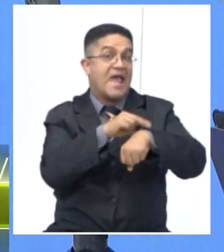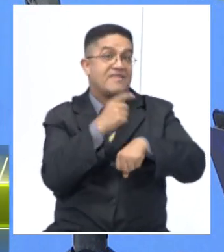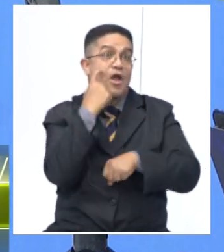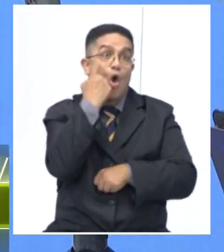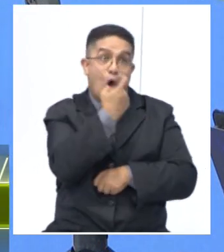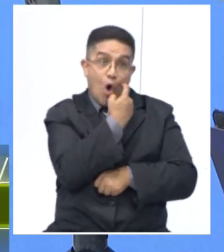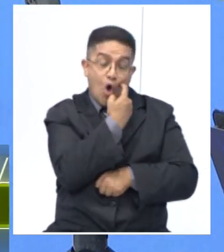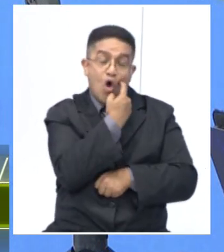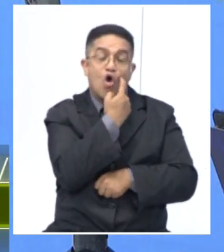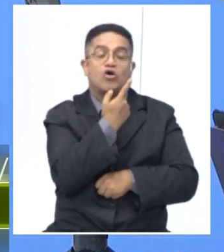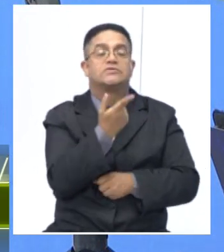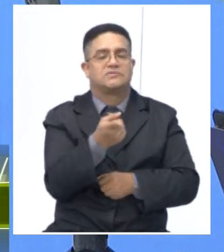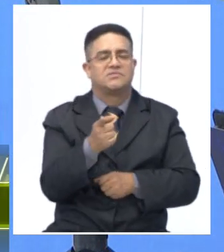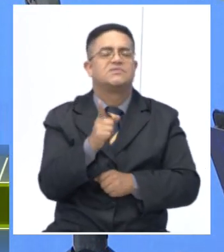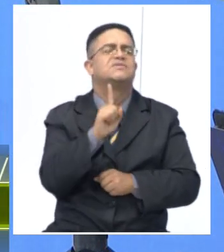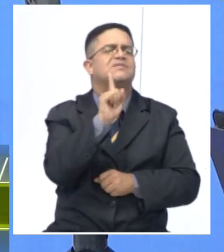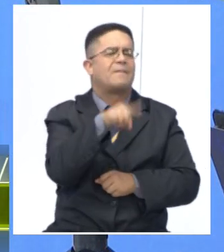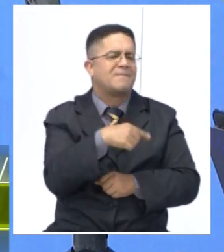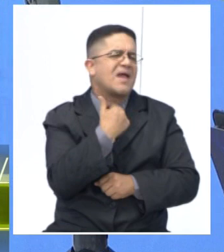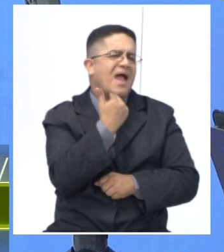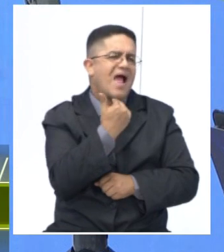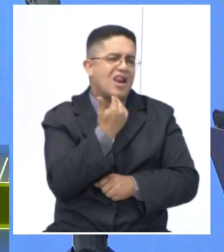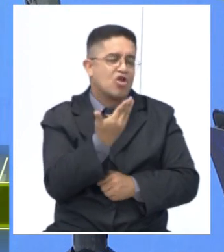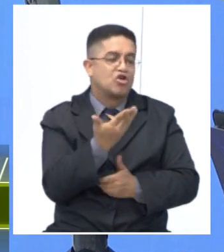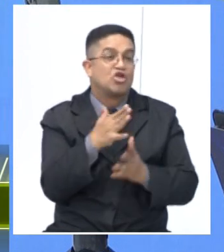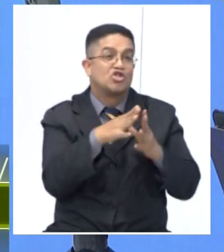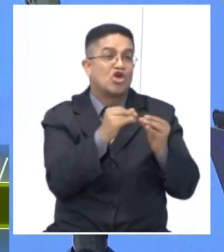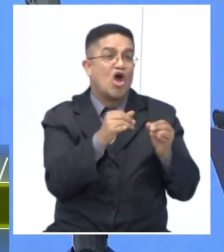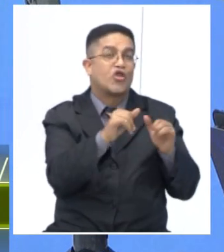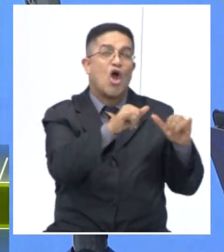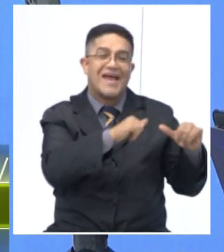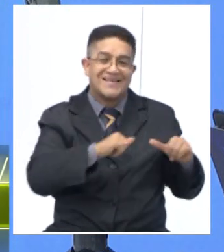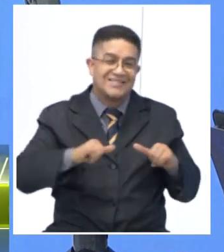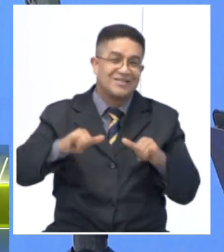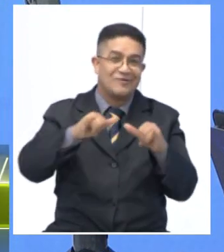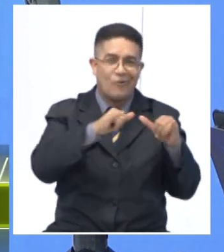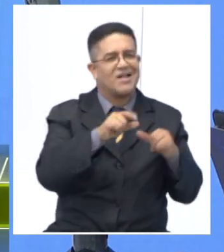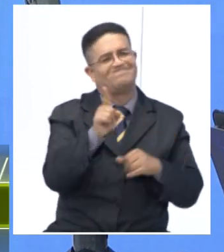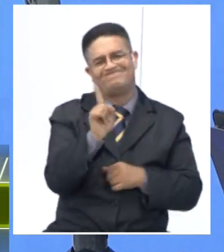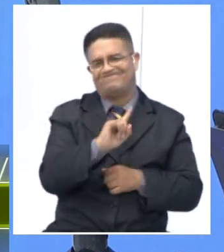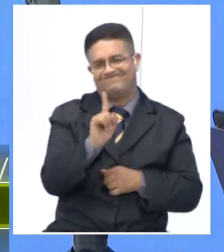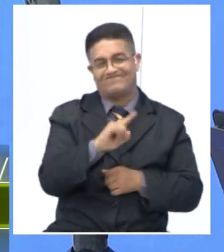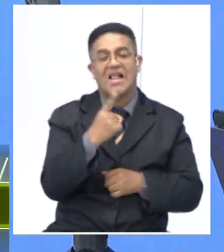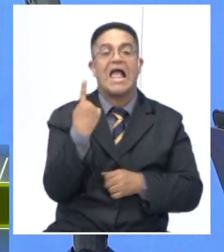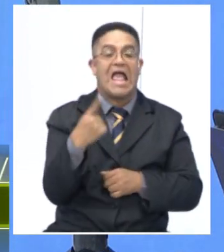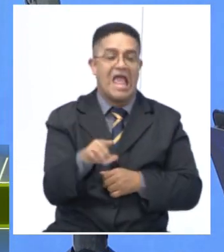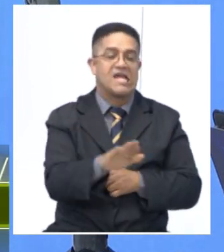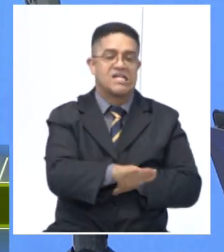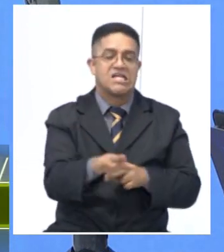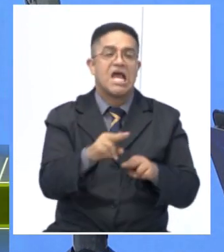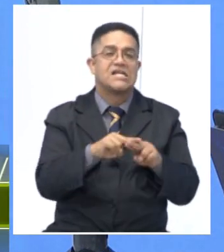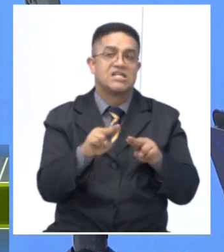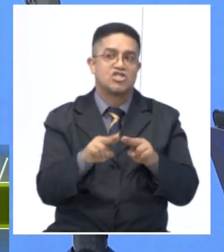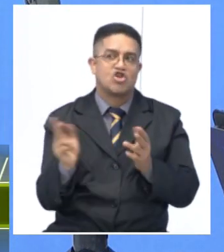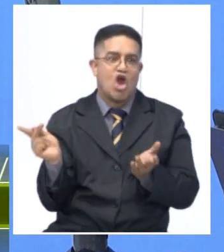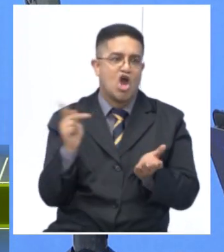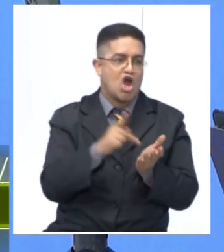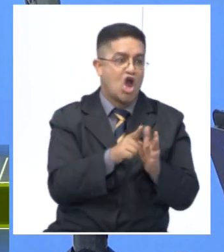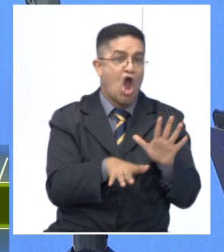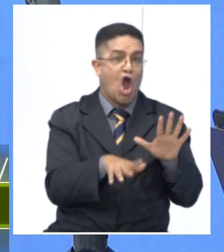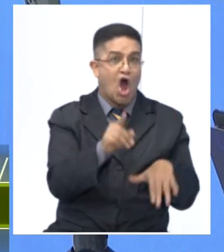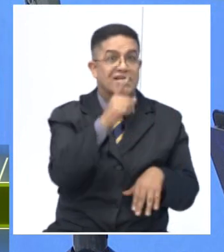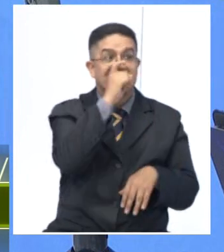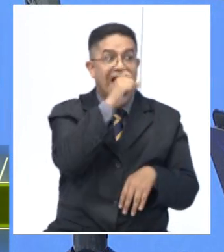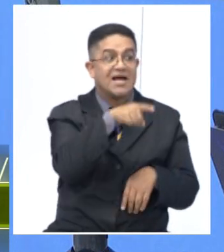pacientes. Hay algo que es importante, no todos presentan la misma sintomatología en el momento. Hay pacientes que llegan a los 11 años y me hacen